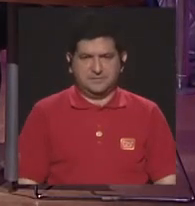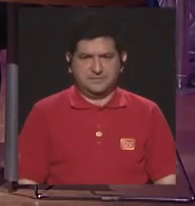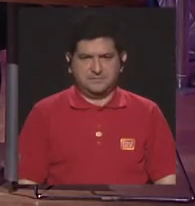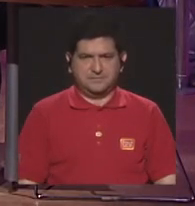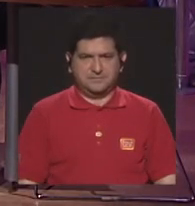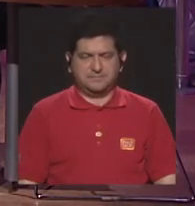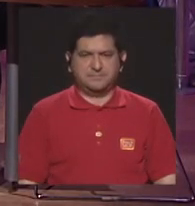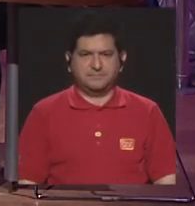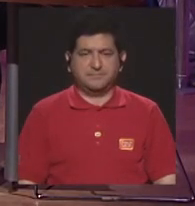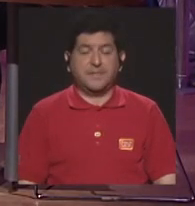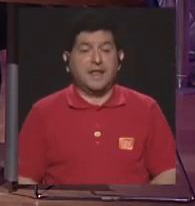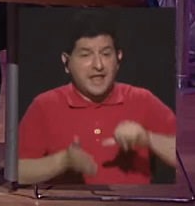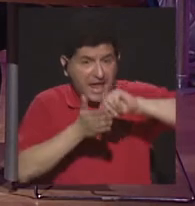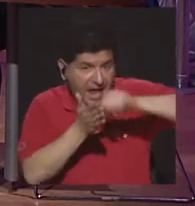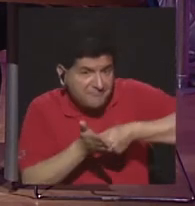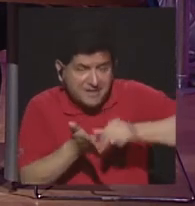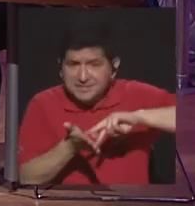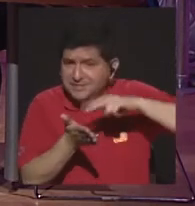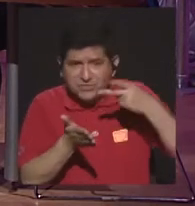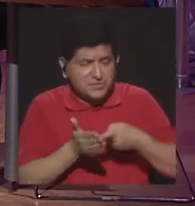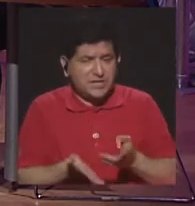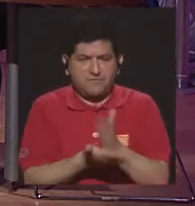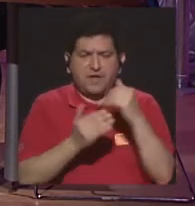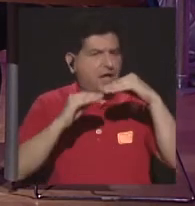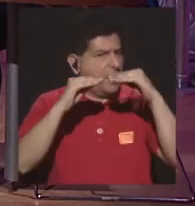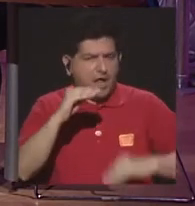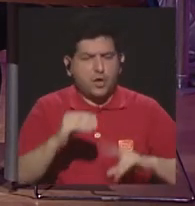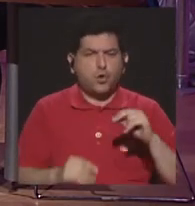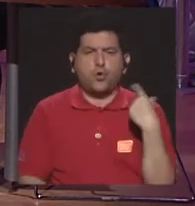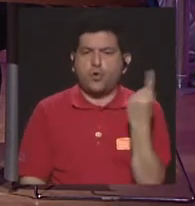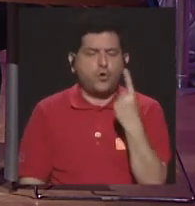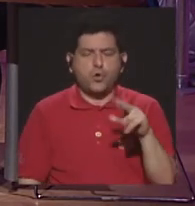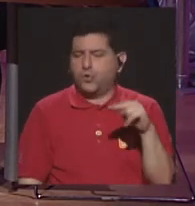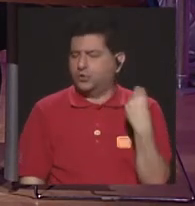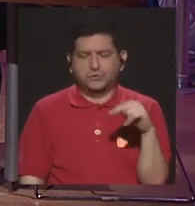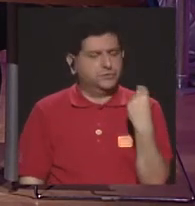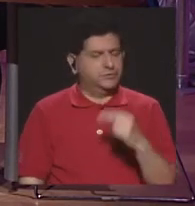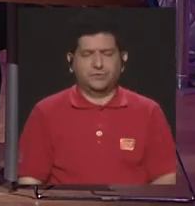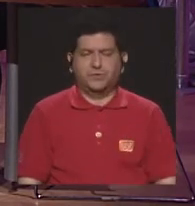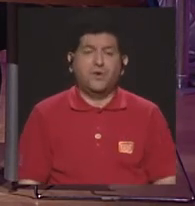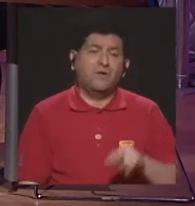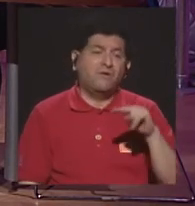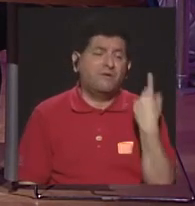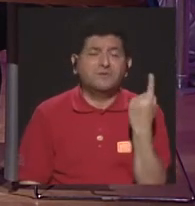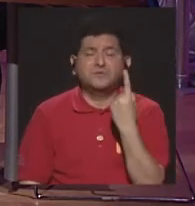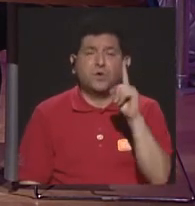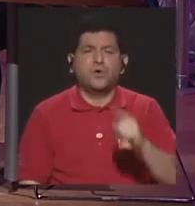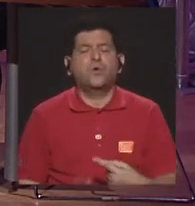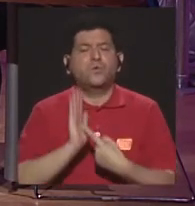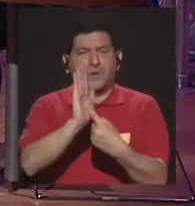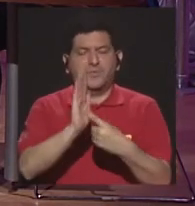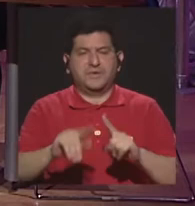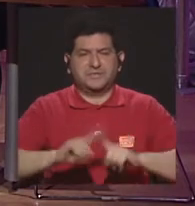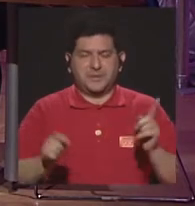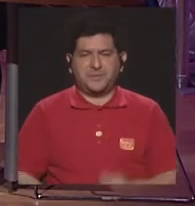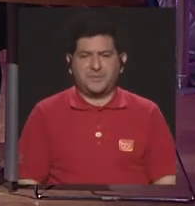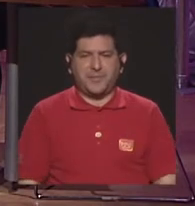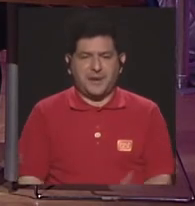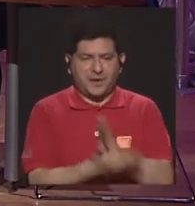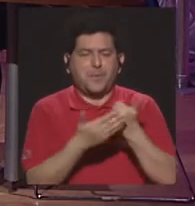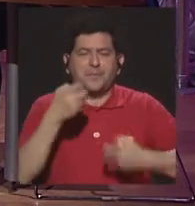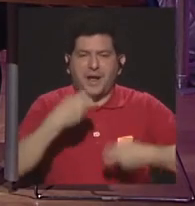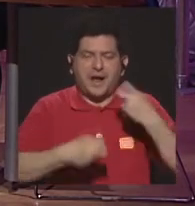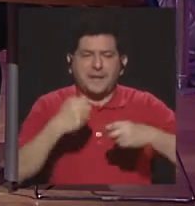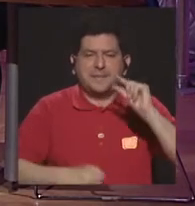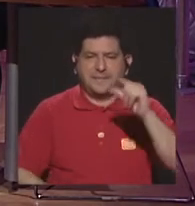Entonces, insisto, no es un asunto menor, no es exclusivo de las noticias. Las noticias son solamente un reflejo, pero una parte pequeña del